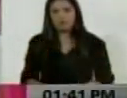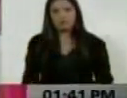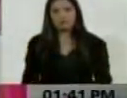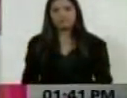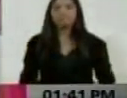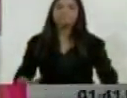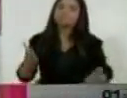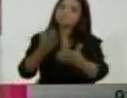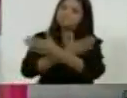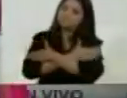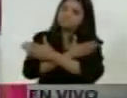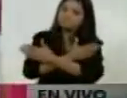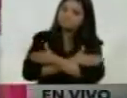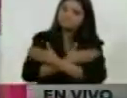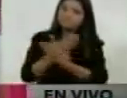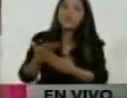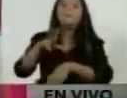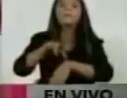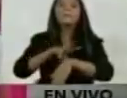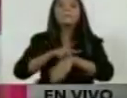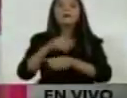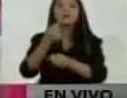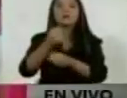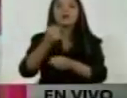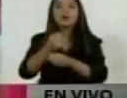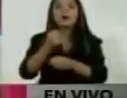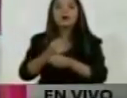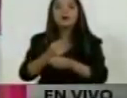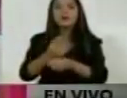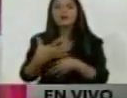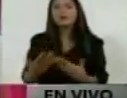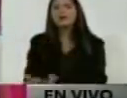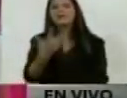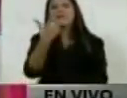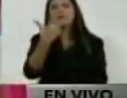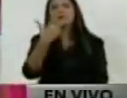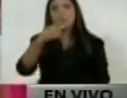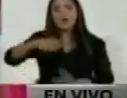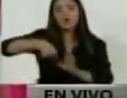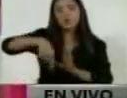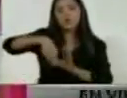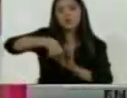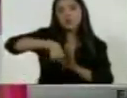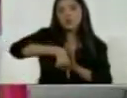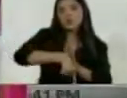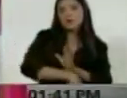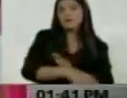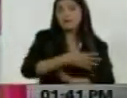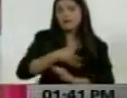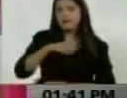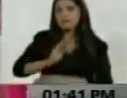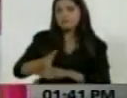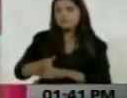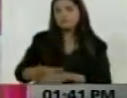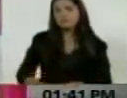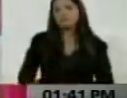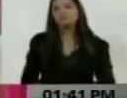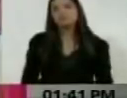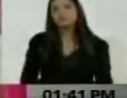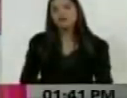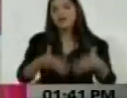Felicito a los médicos obreros que curaron la herida de los tres taladros que nos querían infringir como puñalada trapera